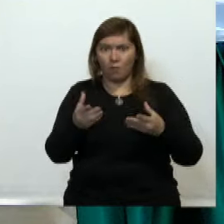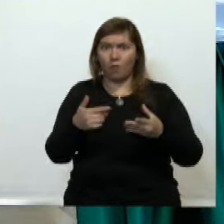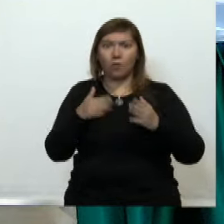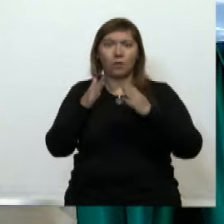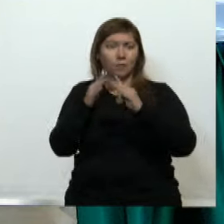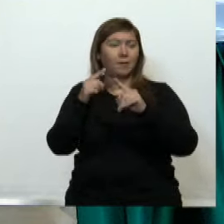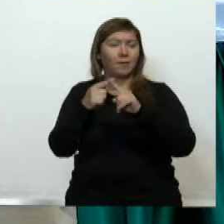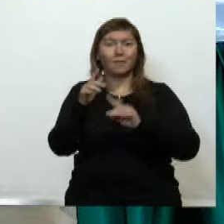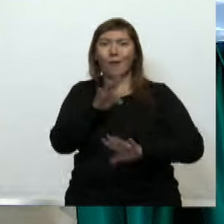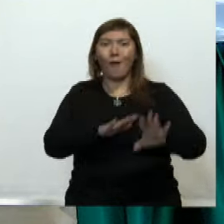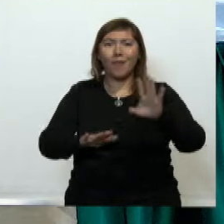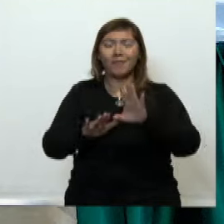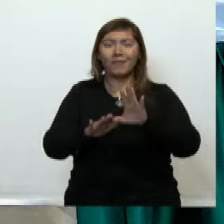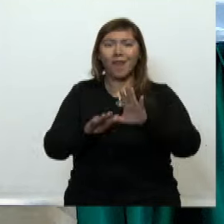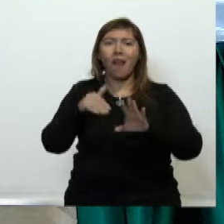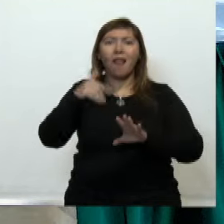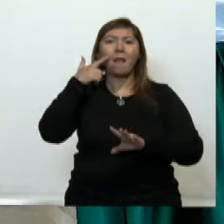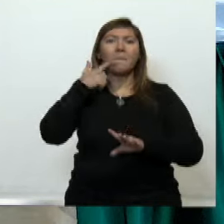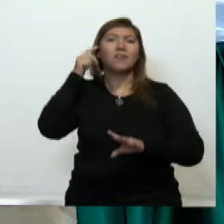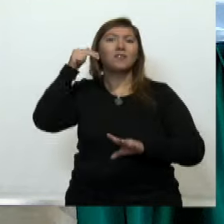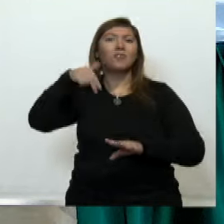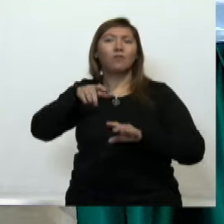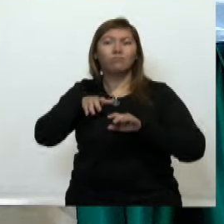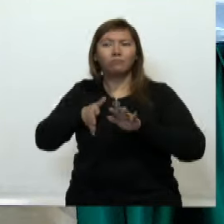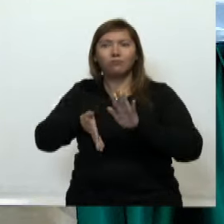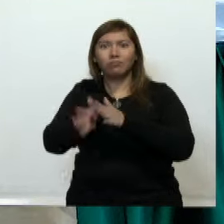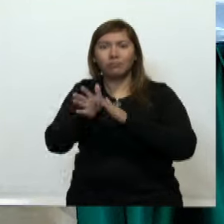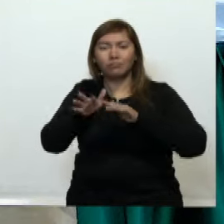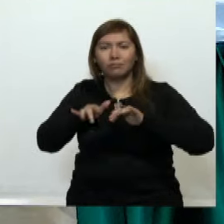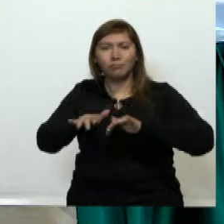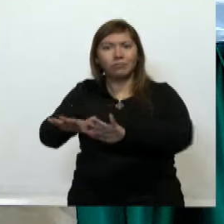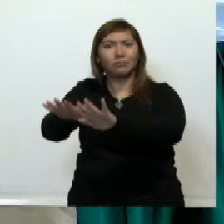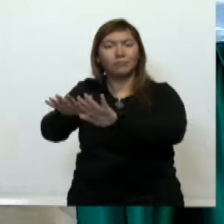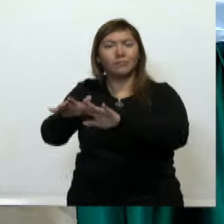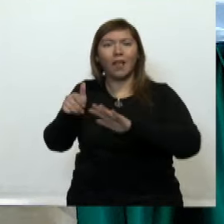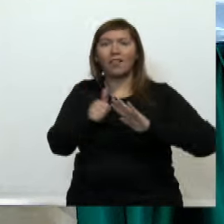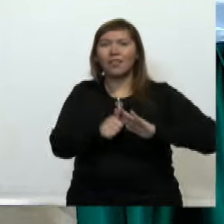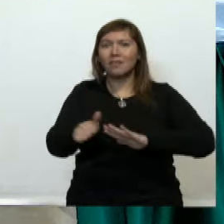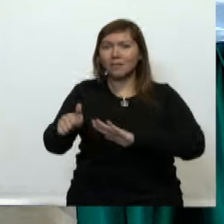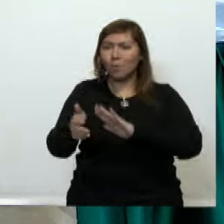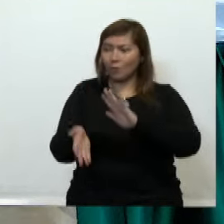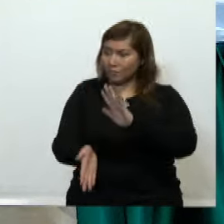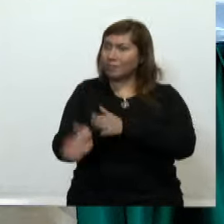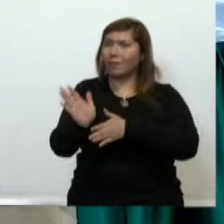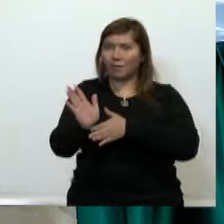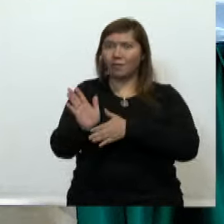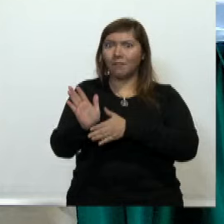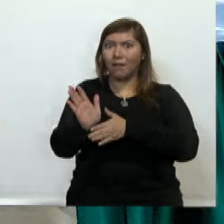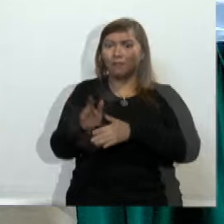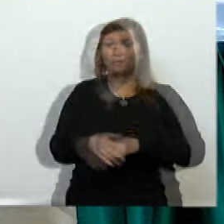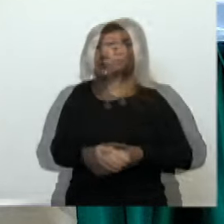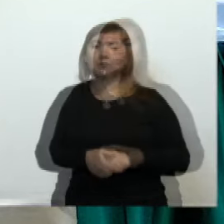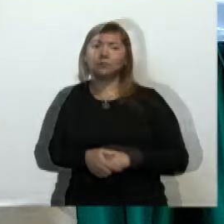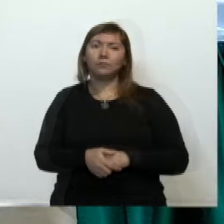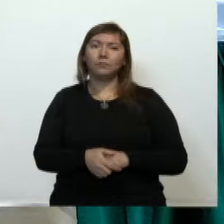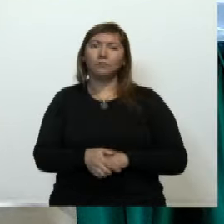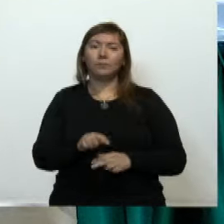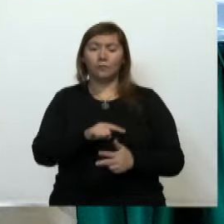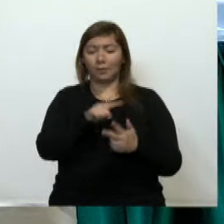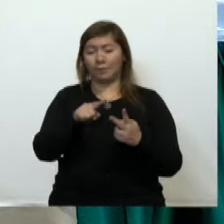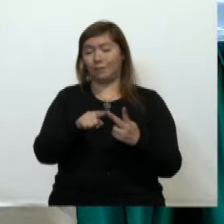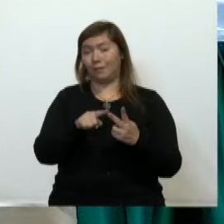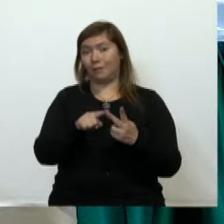organizar la misión que es a la que hoy envía Jesús a sus discípulos. En segundo lugar, Jesús les